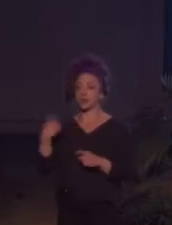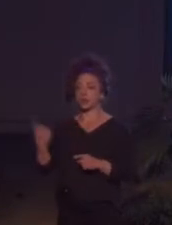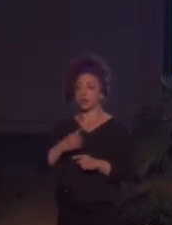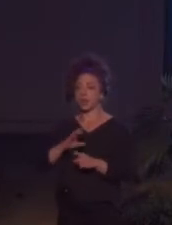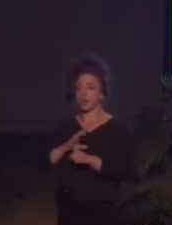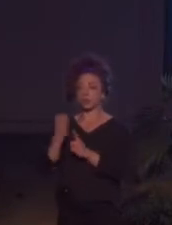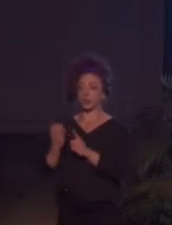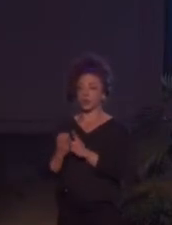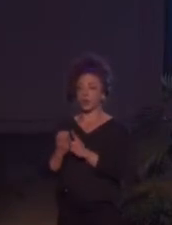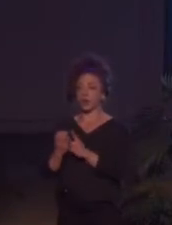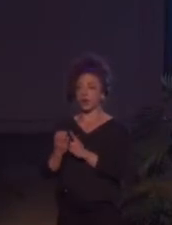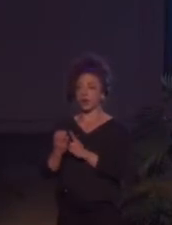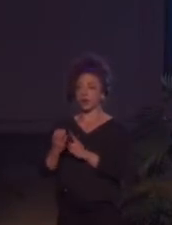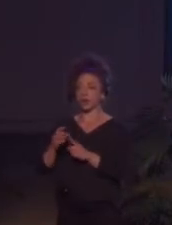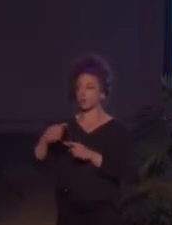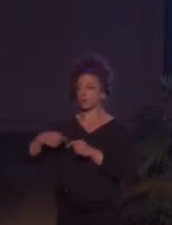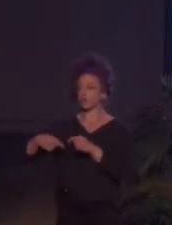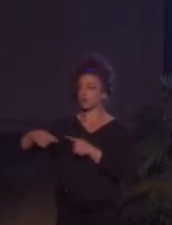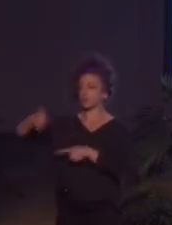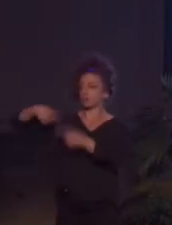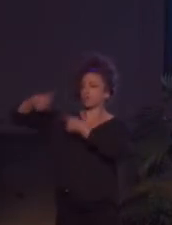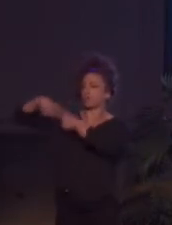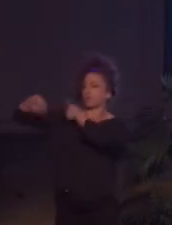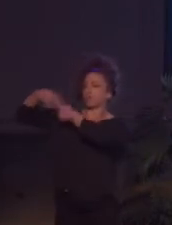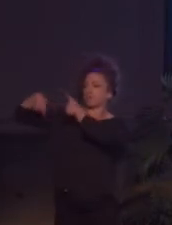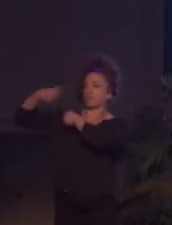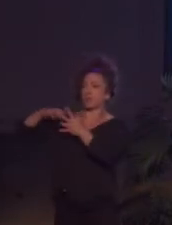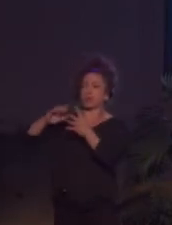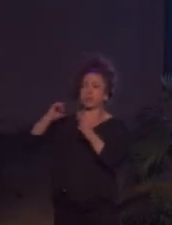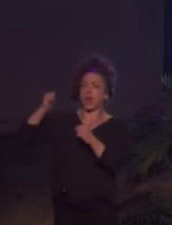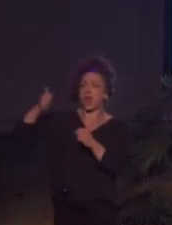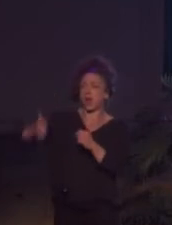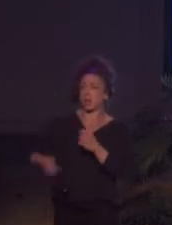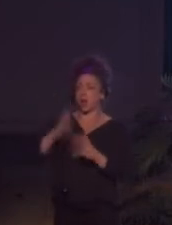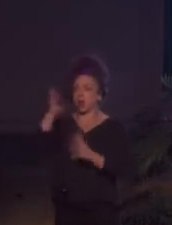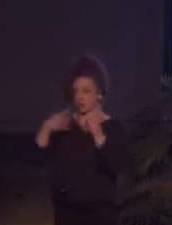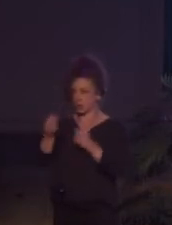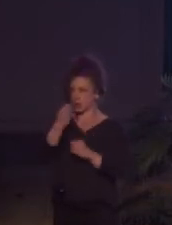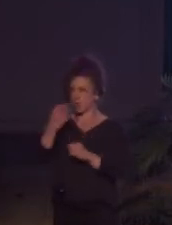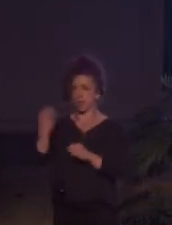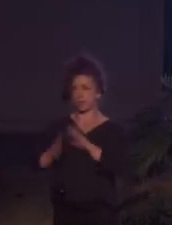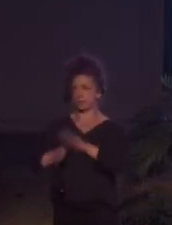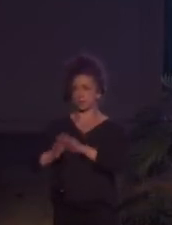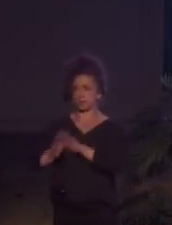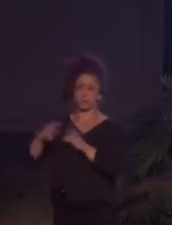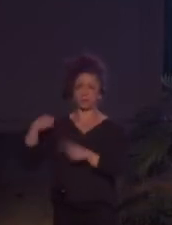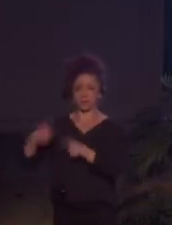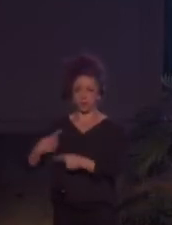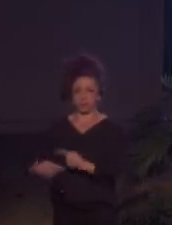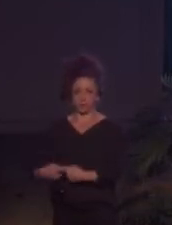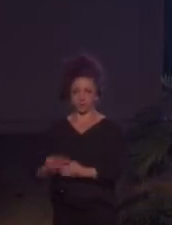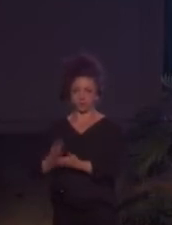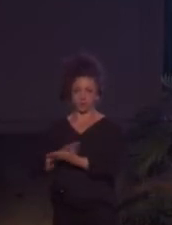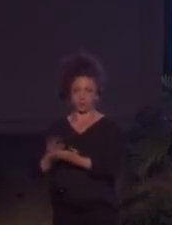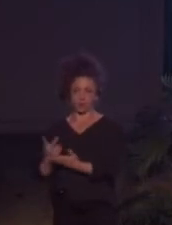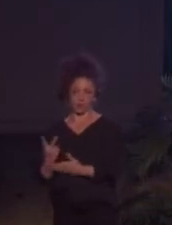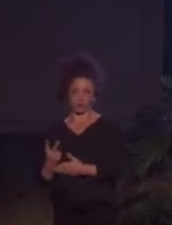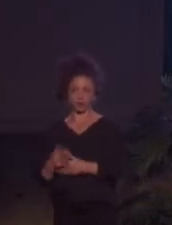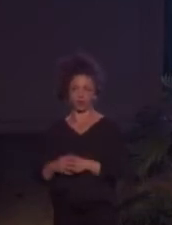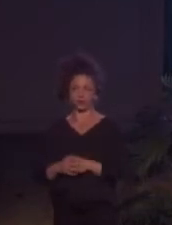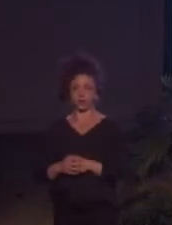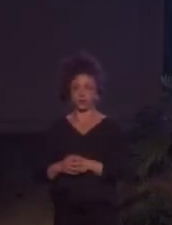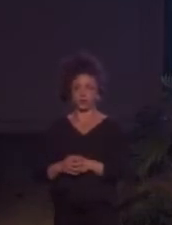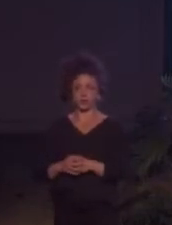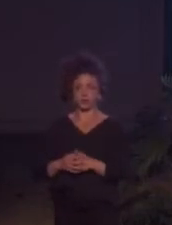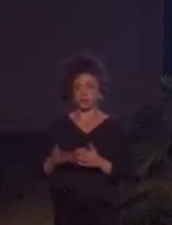edo tradizioa edo ez dakit. Hori alde batetik, ez? Alde batetik esentzializatzen da